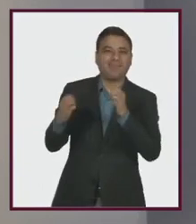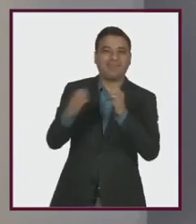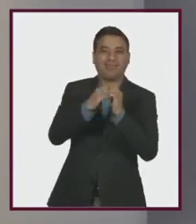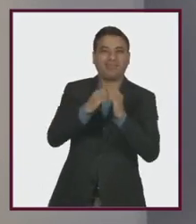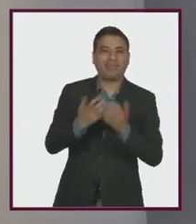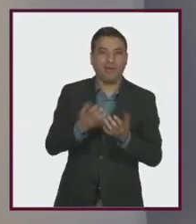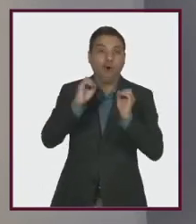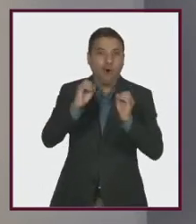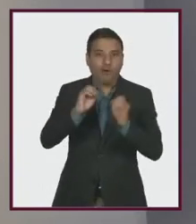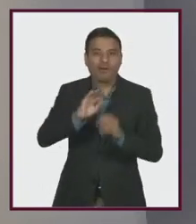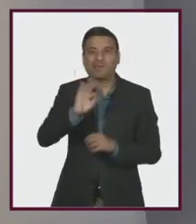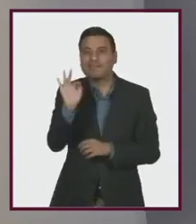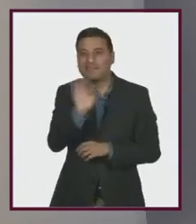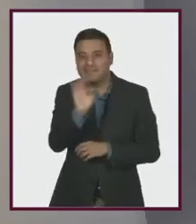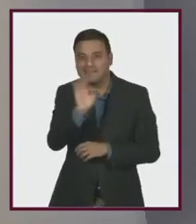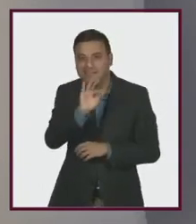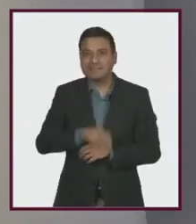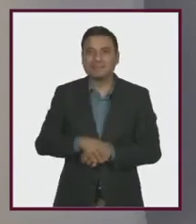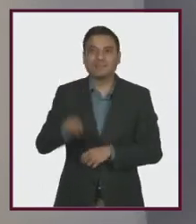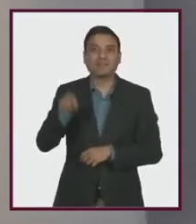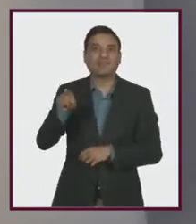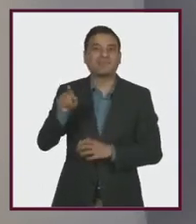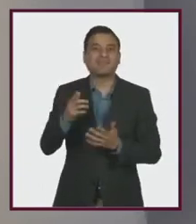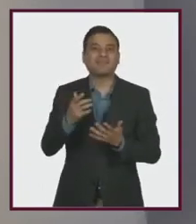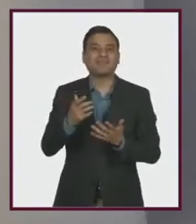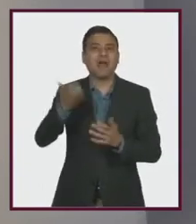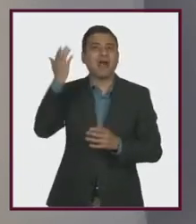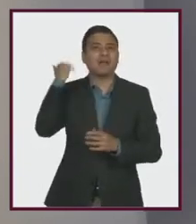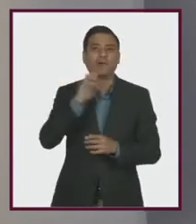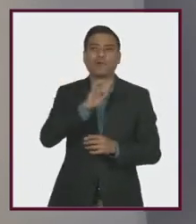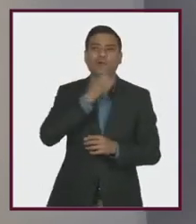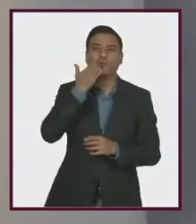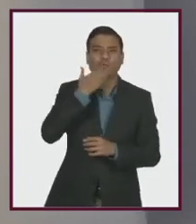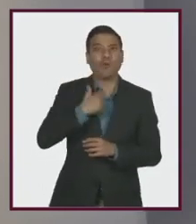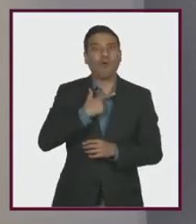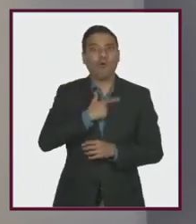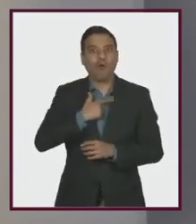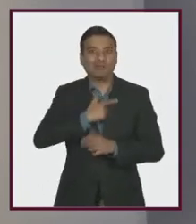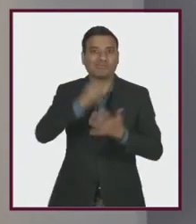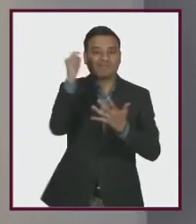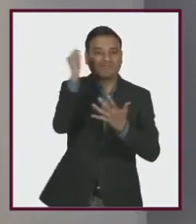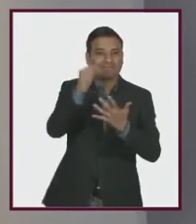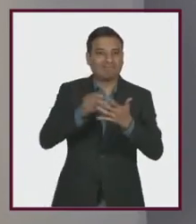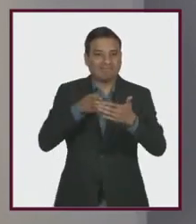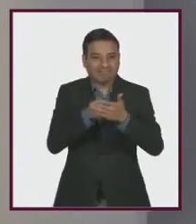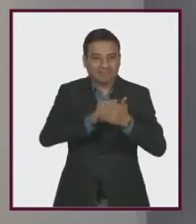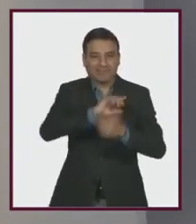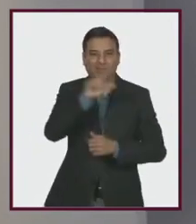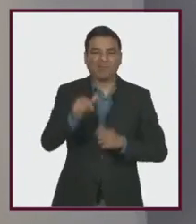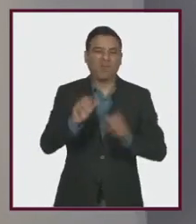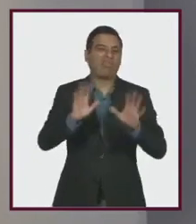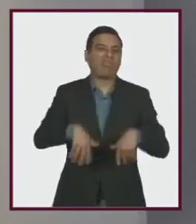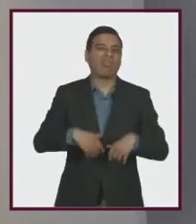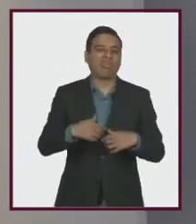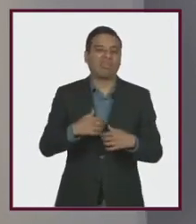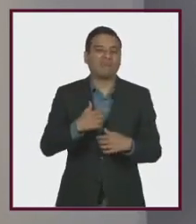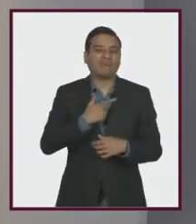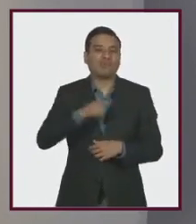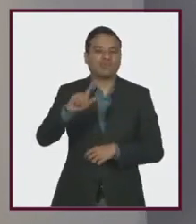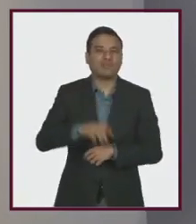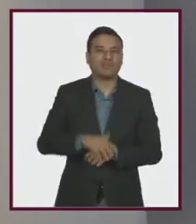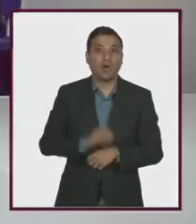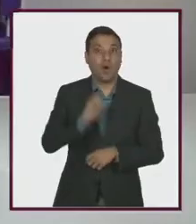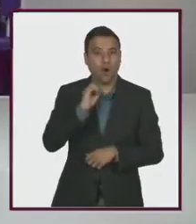a descuidarse, si empiezan a dejar de hacer cosas que antes les gustaban, hay que ver qué está ocurriendo. Si ya tienen síntomas